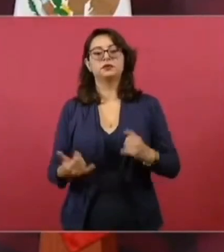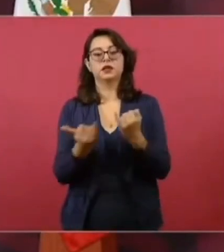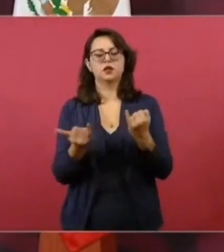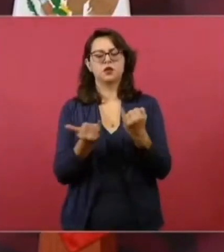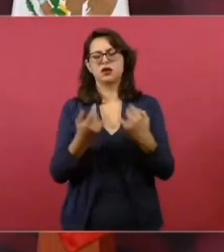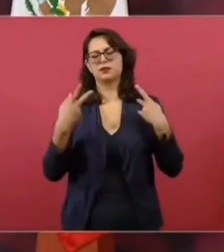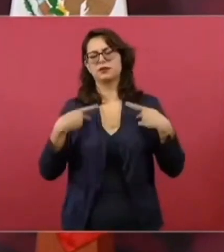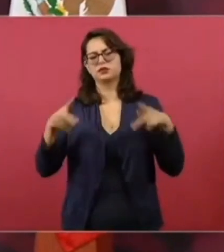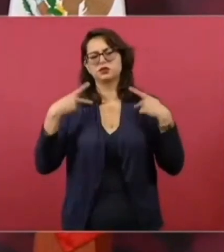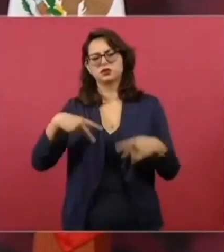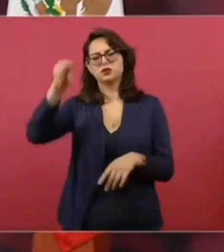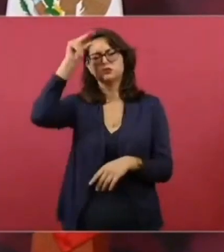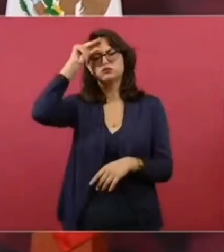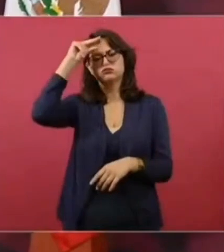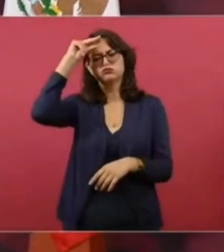intelectuales